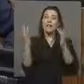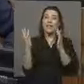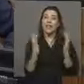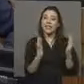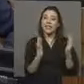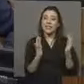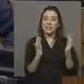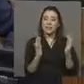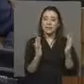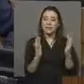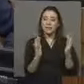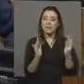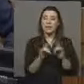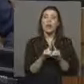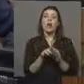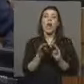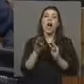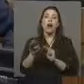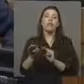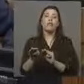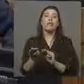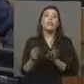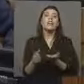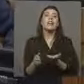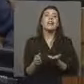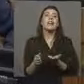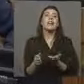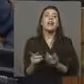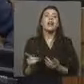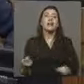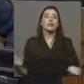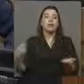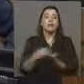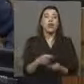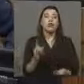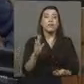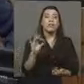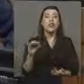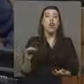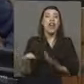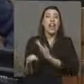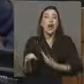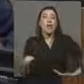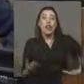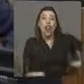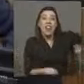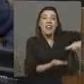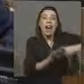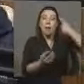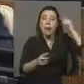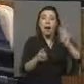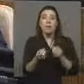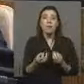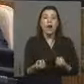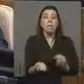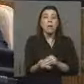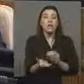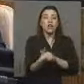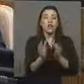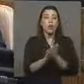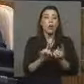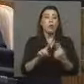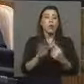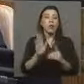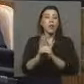juegan a favor o tienen a favor el subsidio que el propio Estado les aporta para que hagan su colusión, a través de este decreto